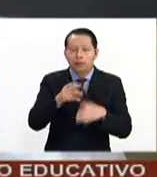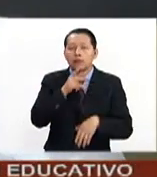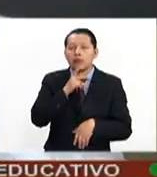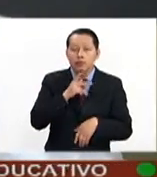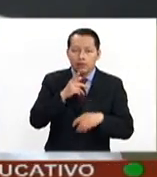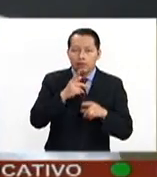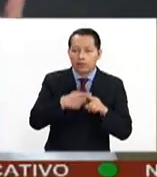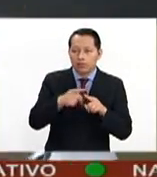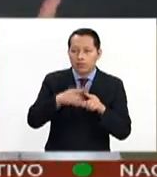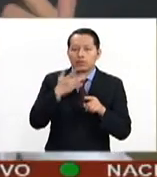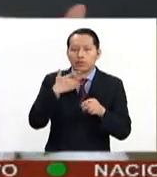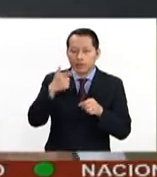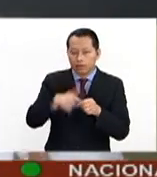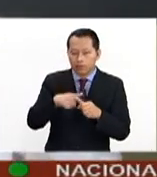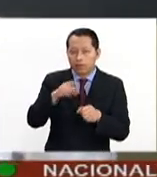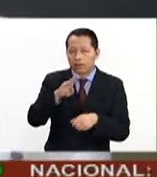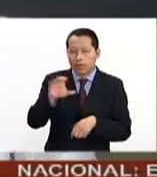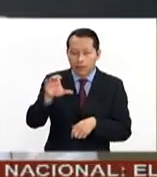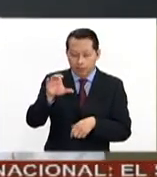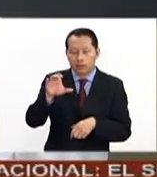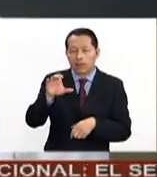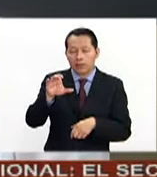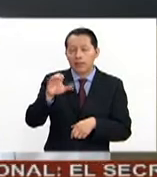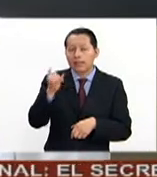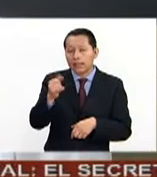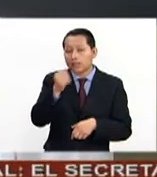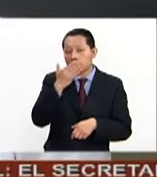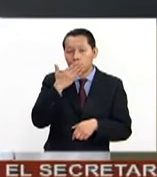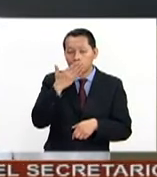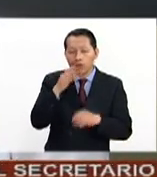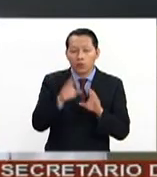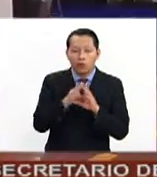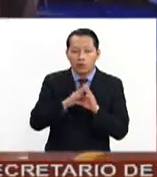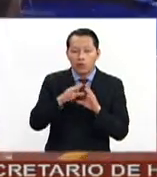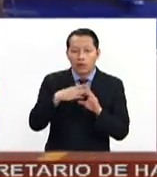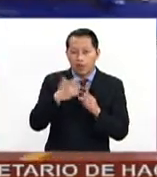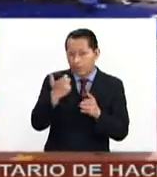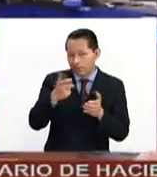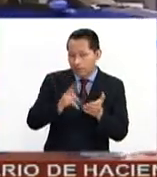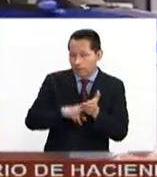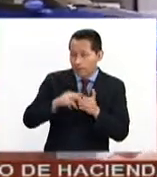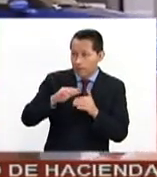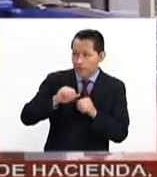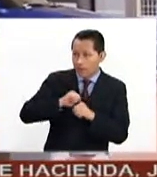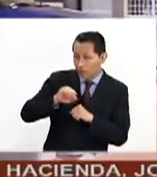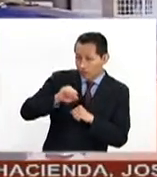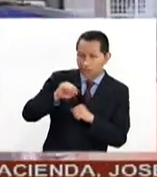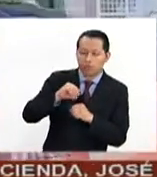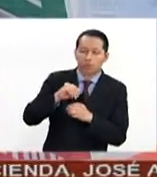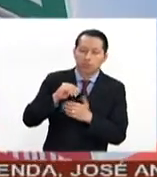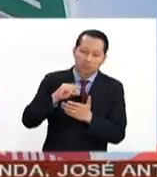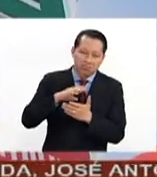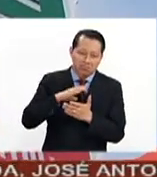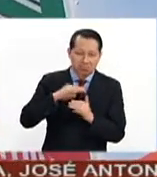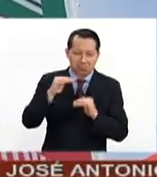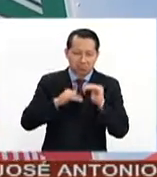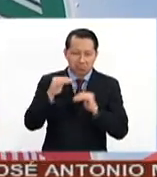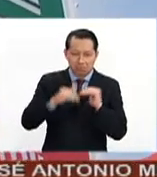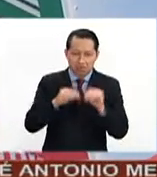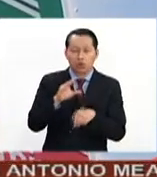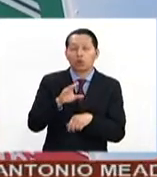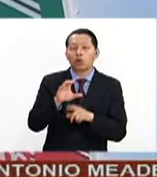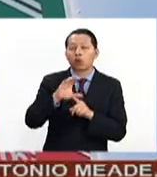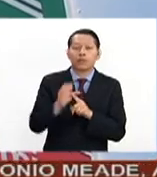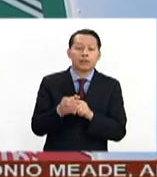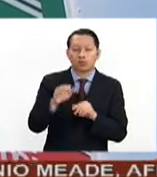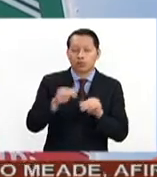combustibles en el país, en Baja California y Sonora dejaron de aplicarse los precios máximos. Por ello, la Comisión Reguladora de Energía ya